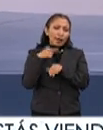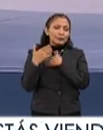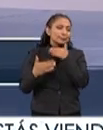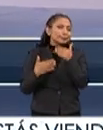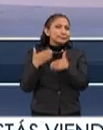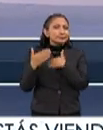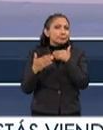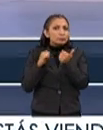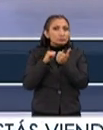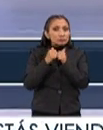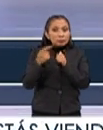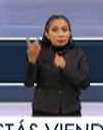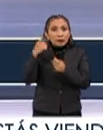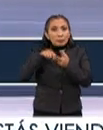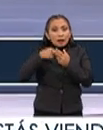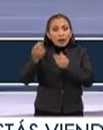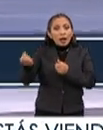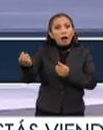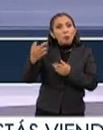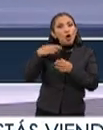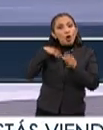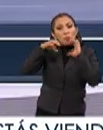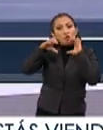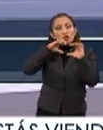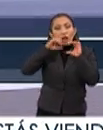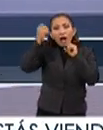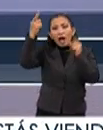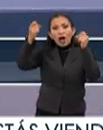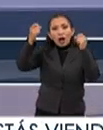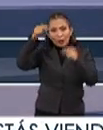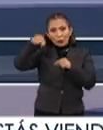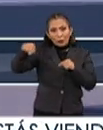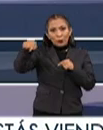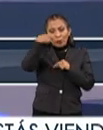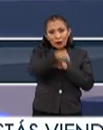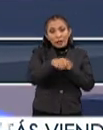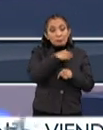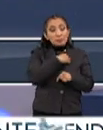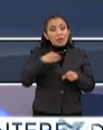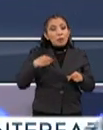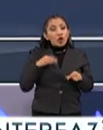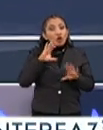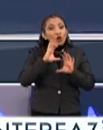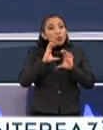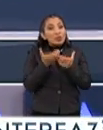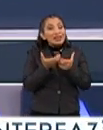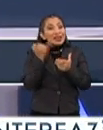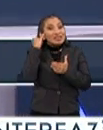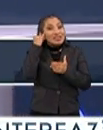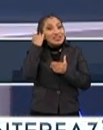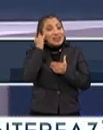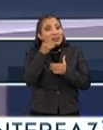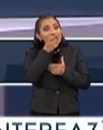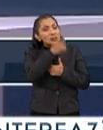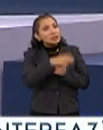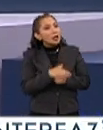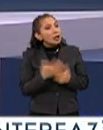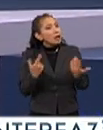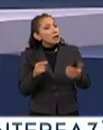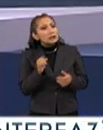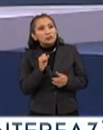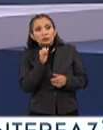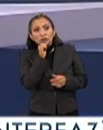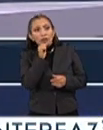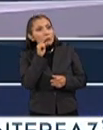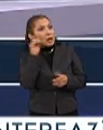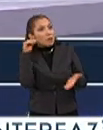hizo público, empezamos a recibir comunicación de algunos miembros de algunas comunidades indígenas que decían: es que todavía